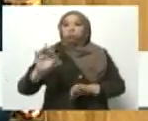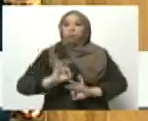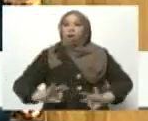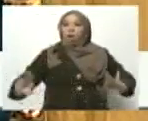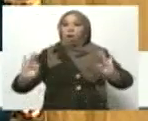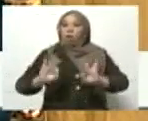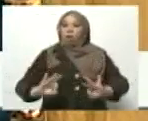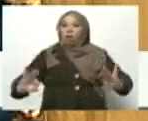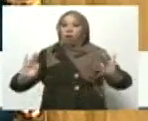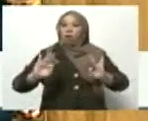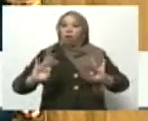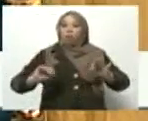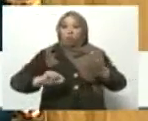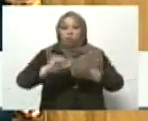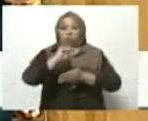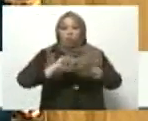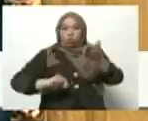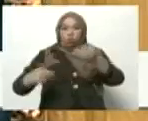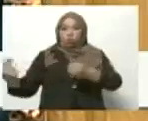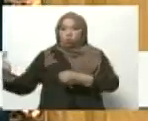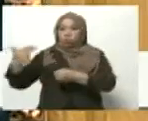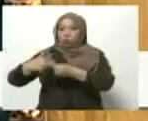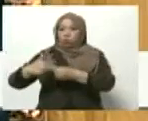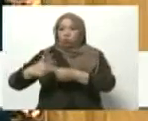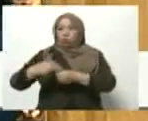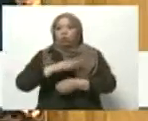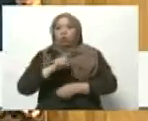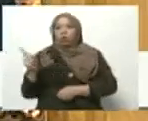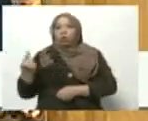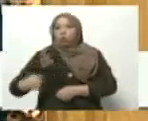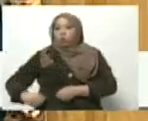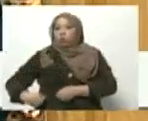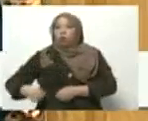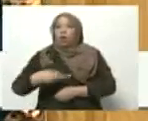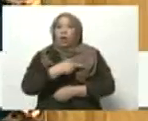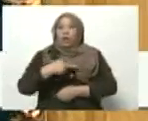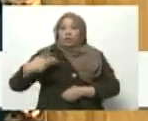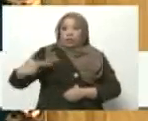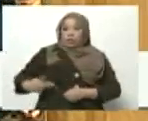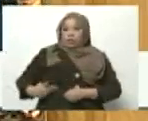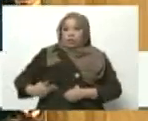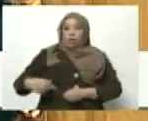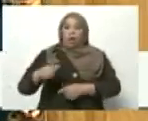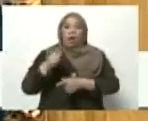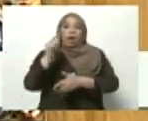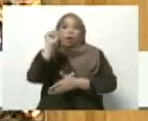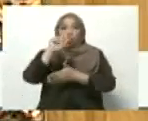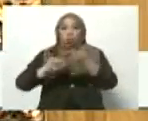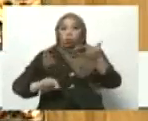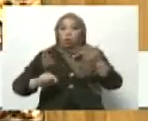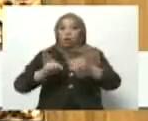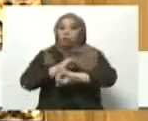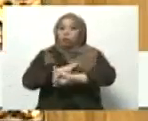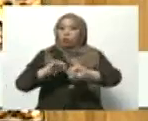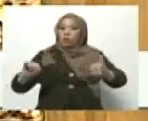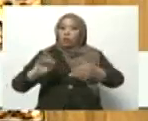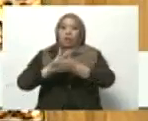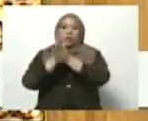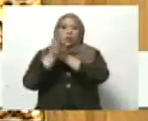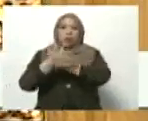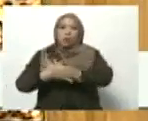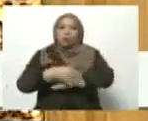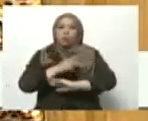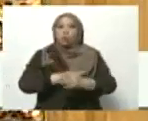y que esos contratos petroleros con Rusia y con China sean eliminados y me los dé a mí. Esos contratos van a ser para compañías norteamericanas, y se